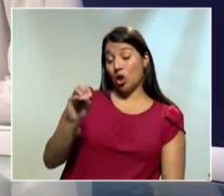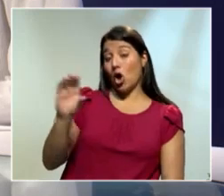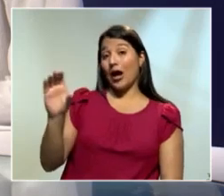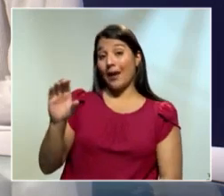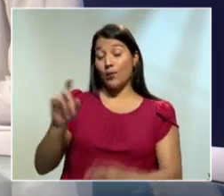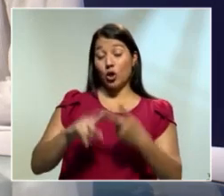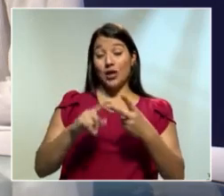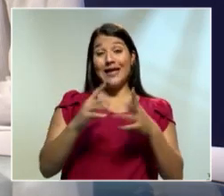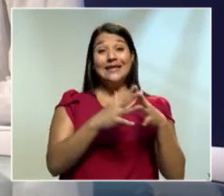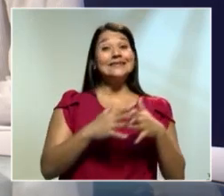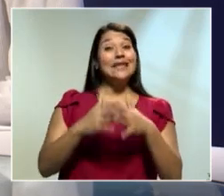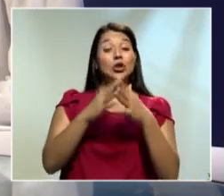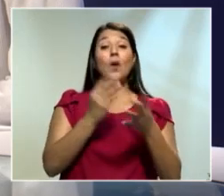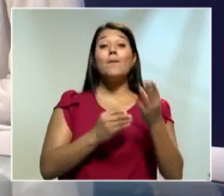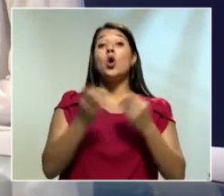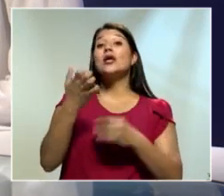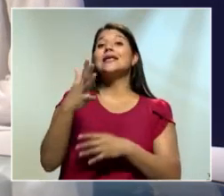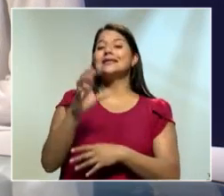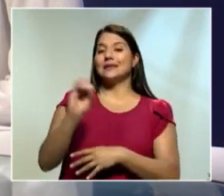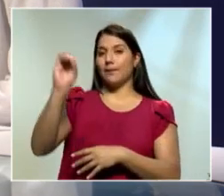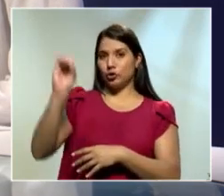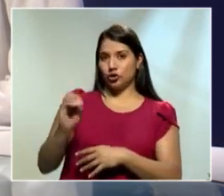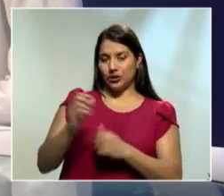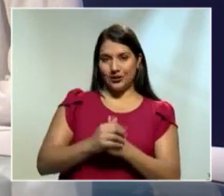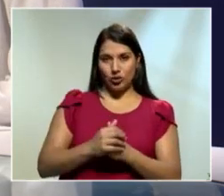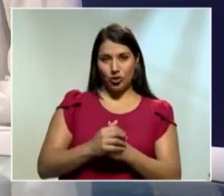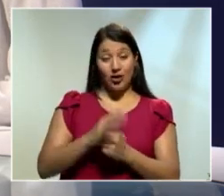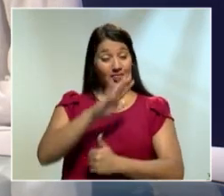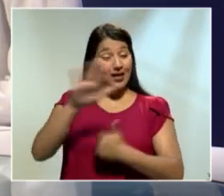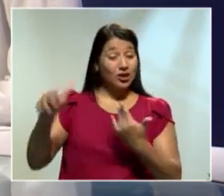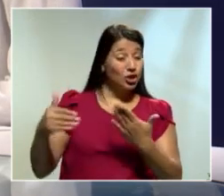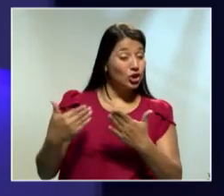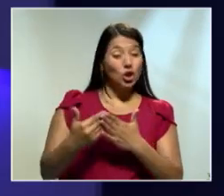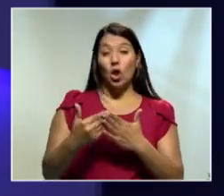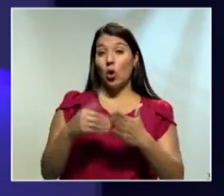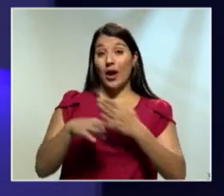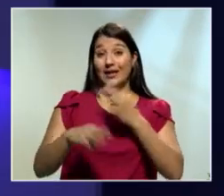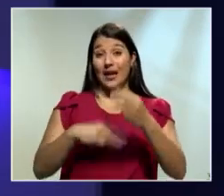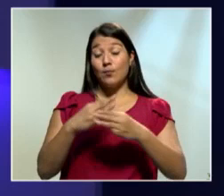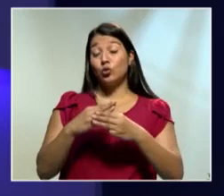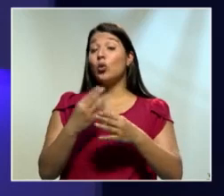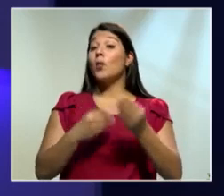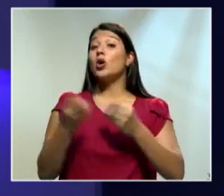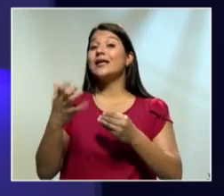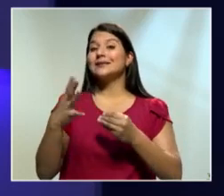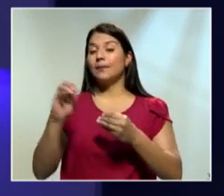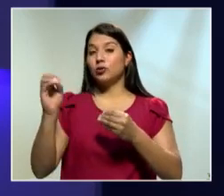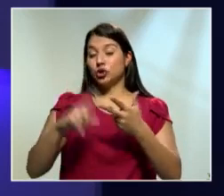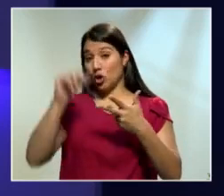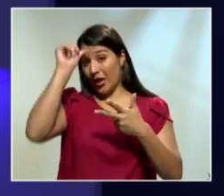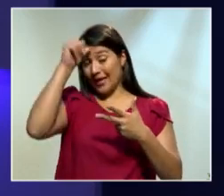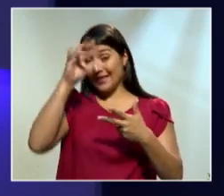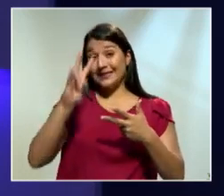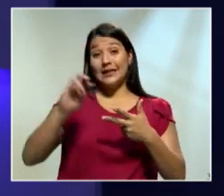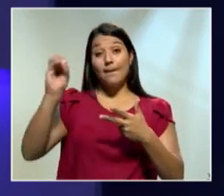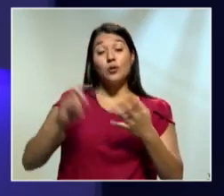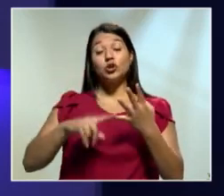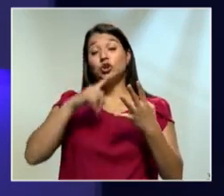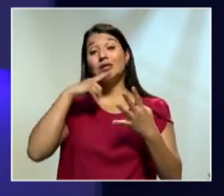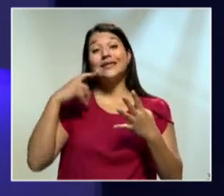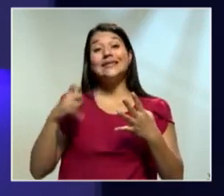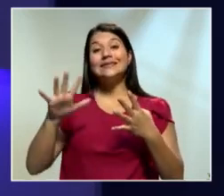Unidos el 15%, de todo el dióxido de carbono del mundo el 15%. La India el 7% y Rusia